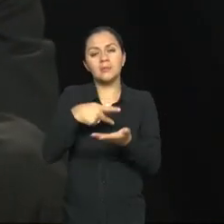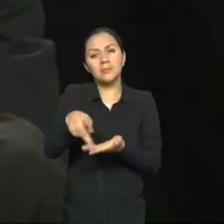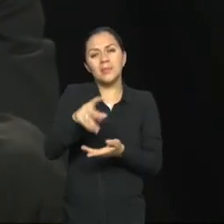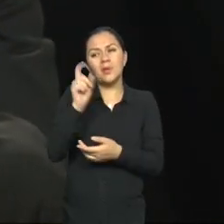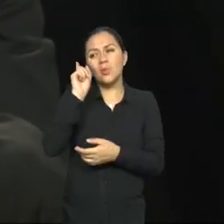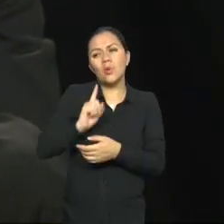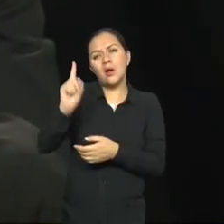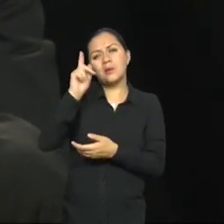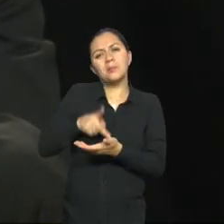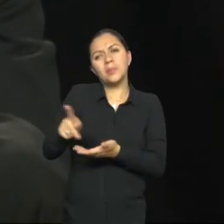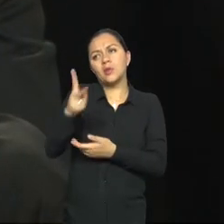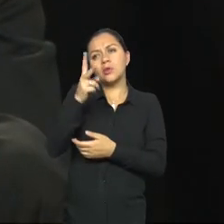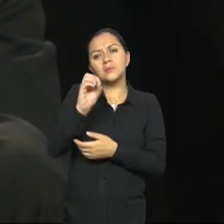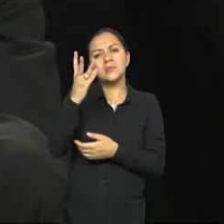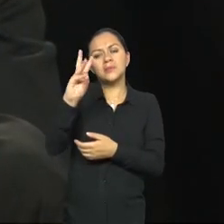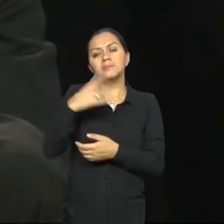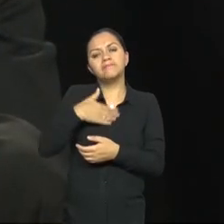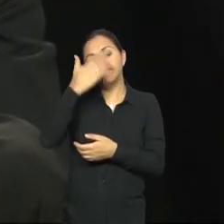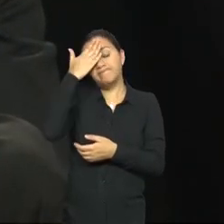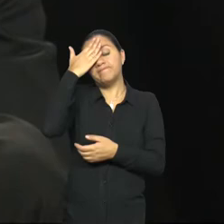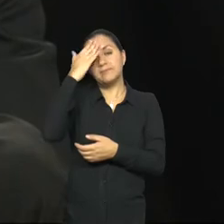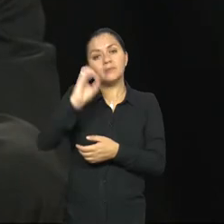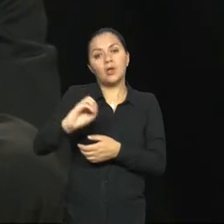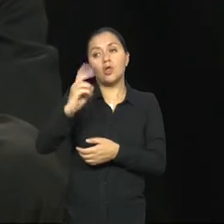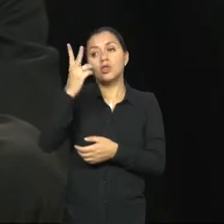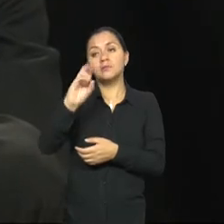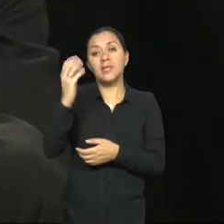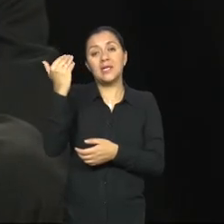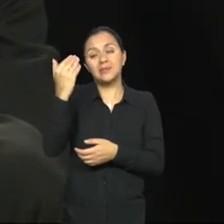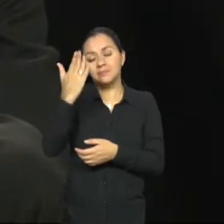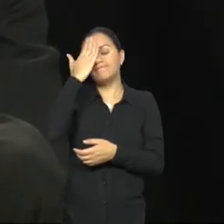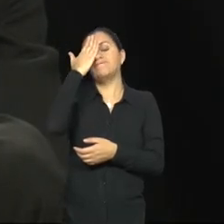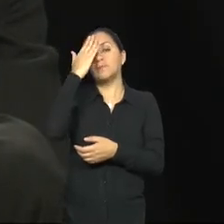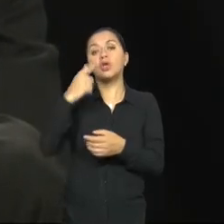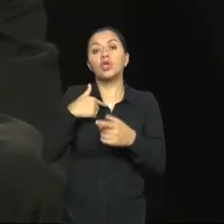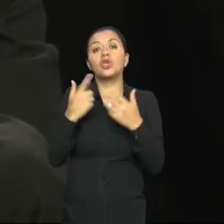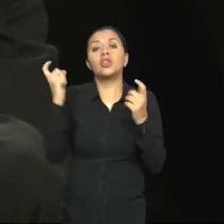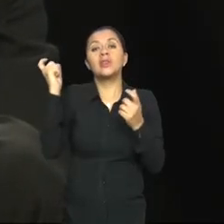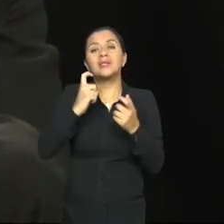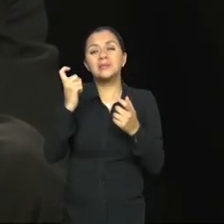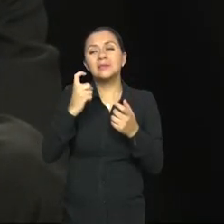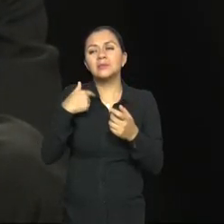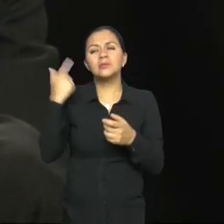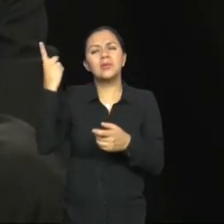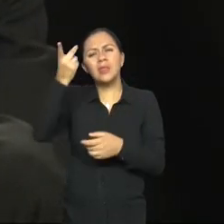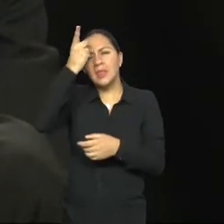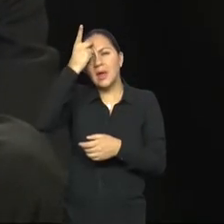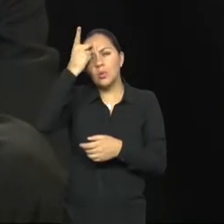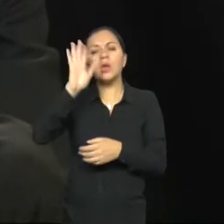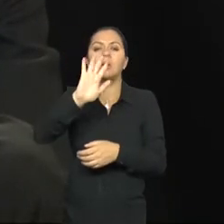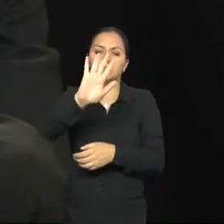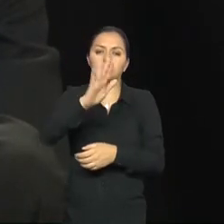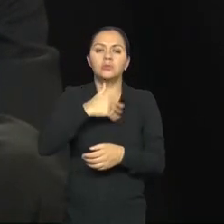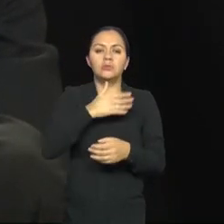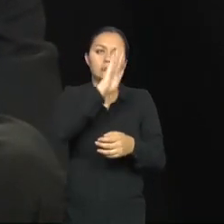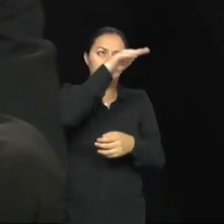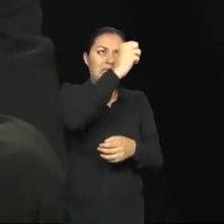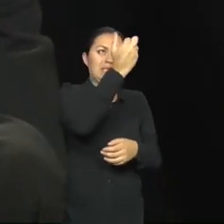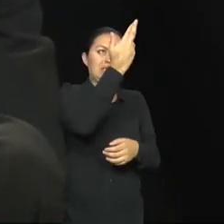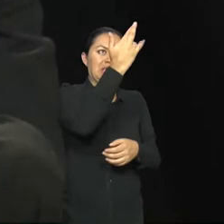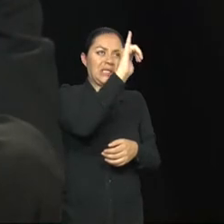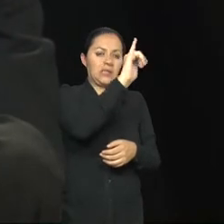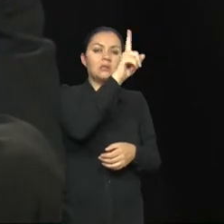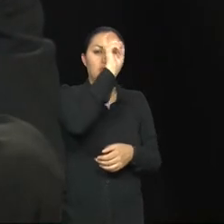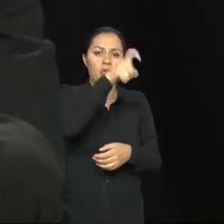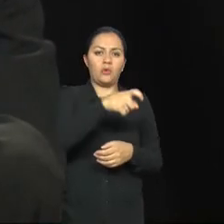el año anterior, en el 2016 uh-huh. o en el 2015, y te quieres igualar en este año. Uh-huh. Tú tienes el derecho de pedir al SRI que te exoneren los